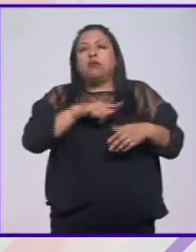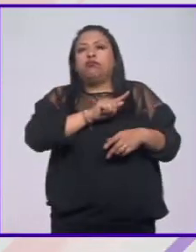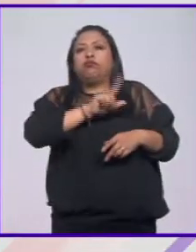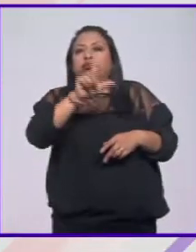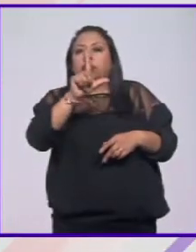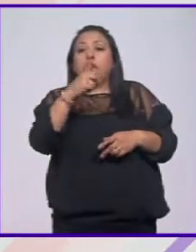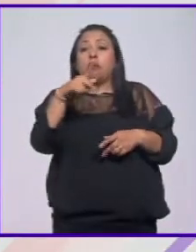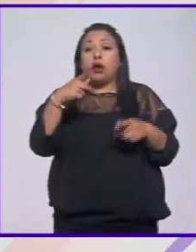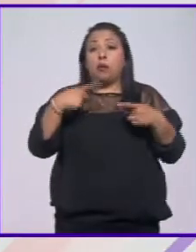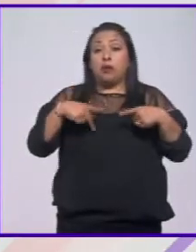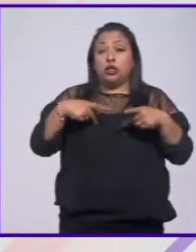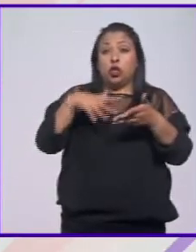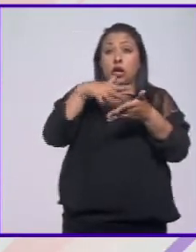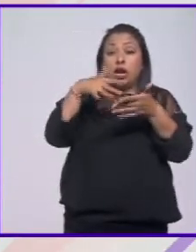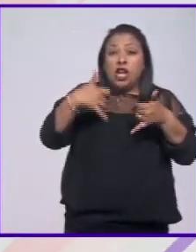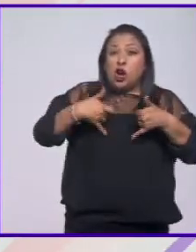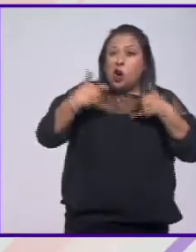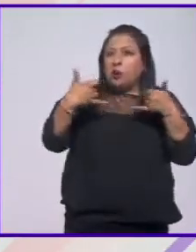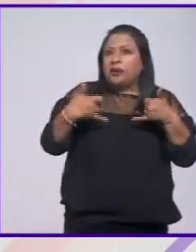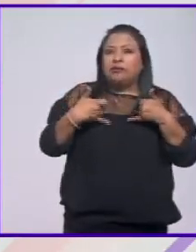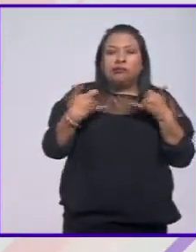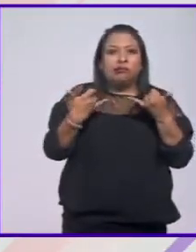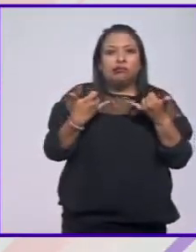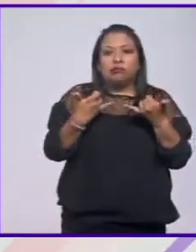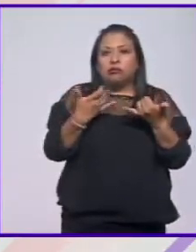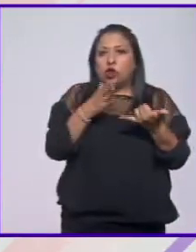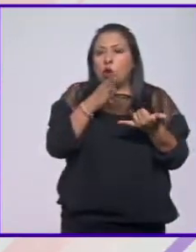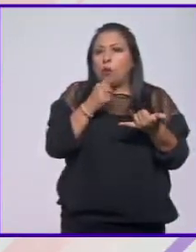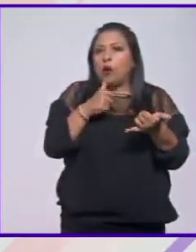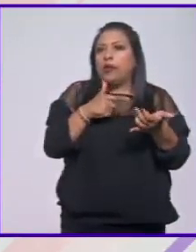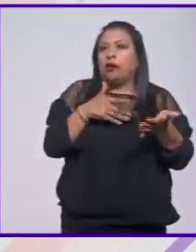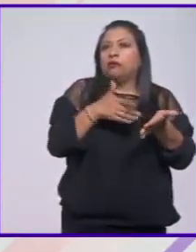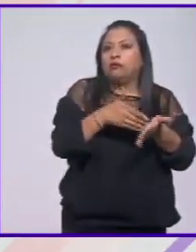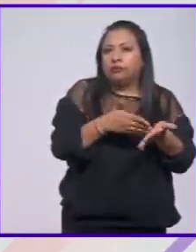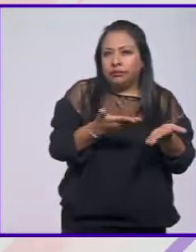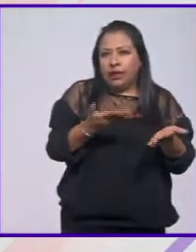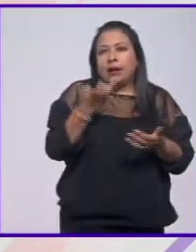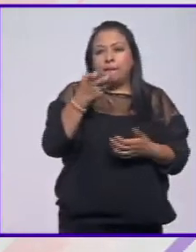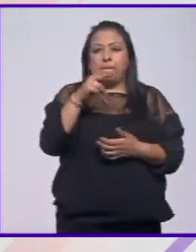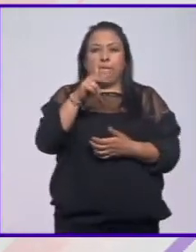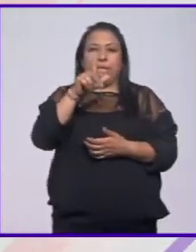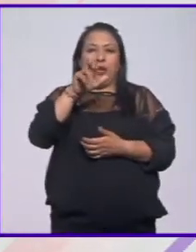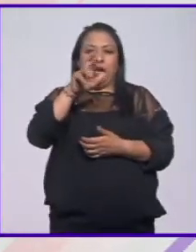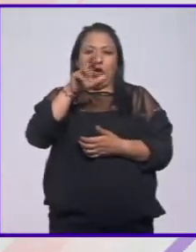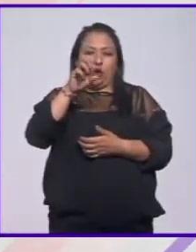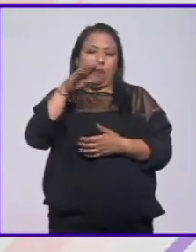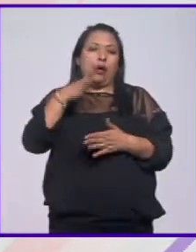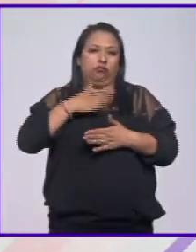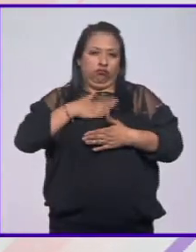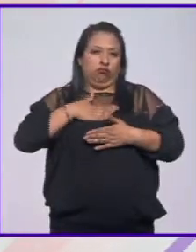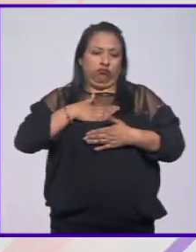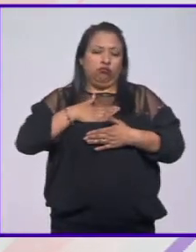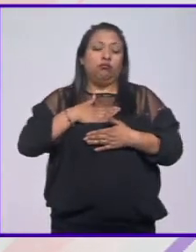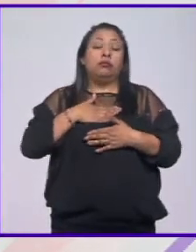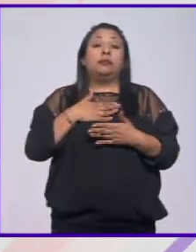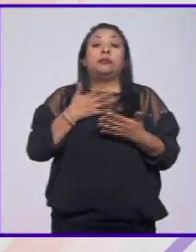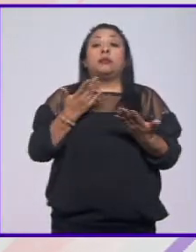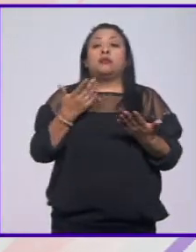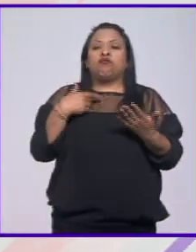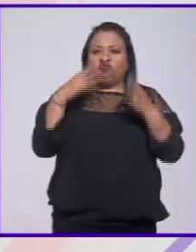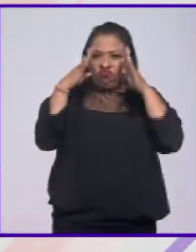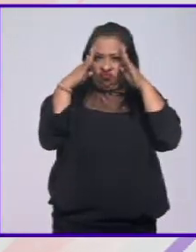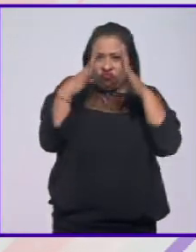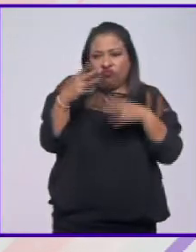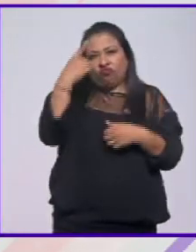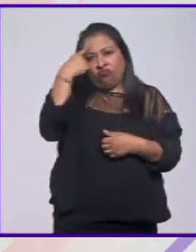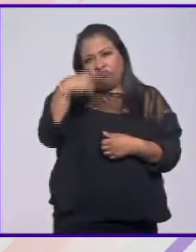los lectores jóvenes no se pueden aproximar a él. Ahí es donde Pleroma, en este caso yo personalmente, me dedico